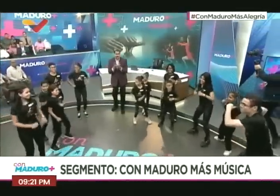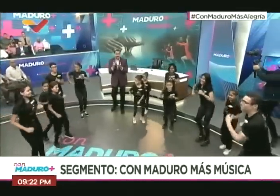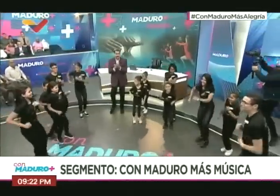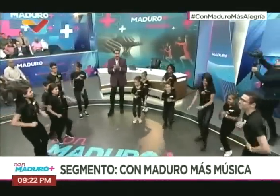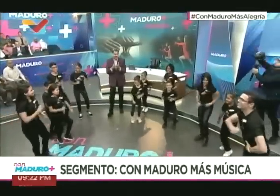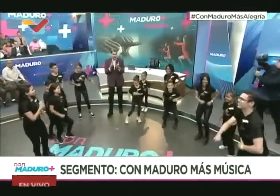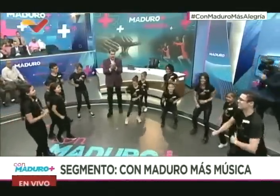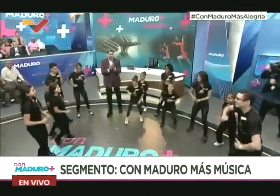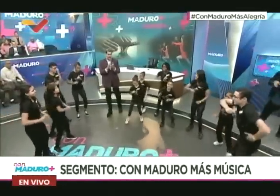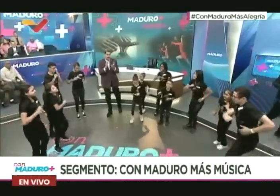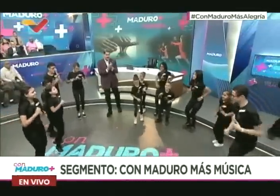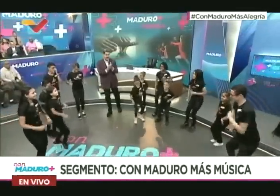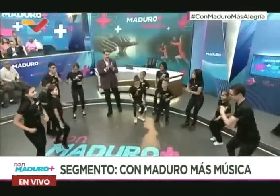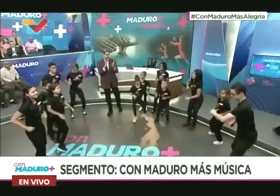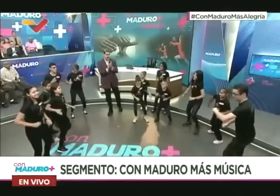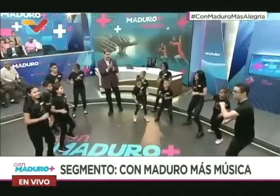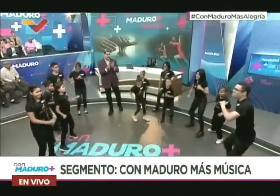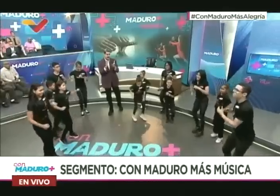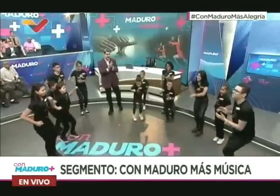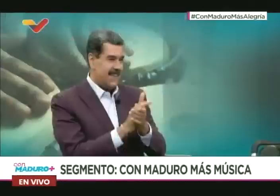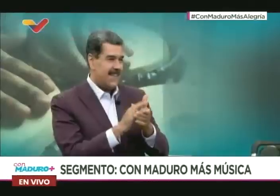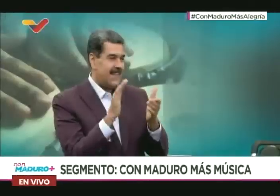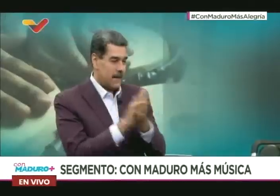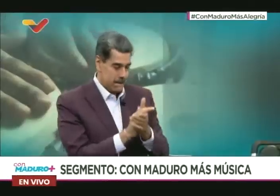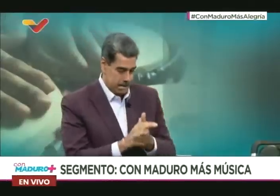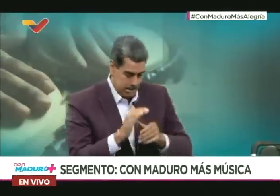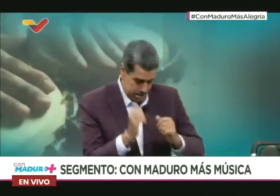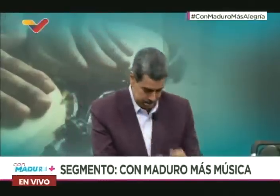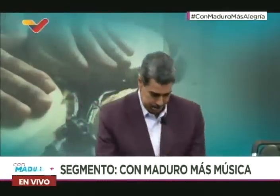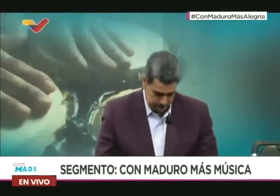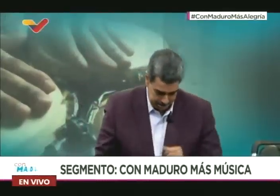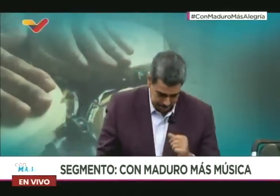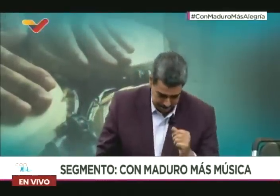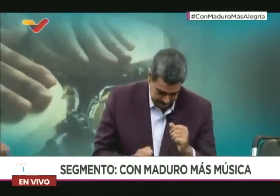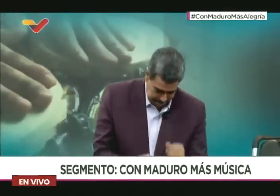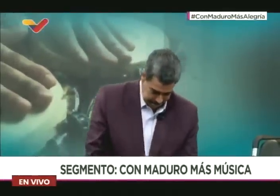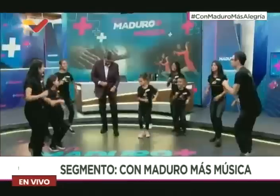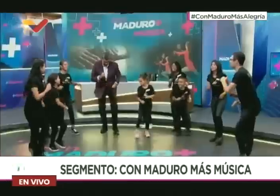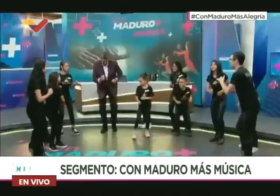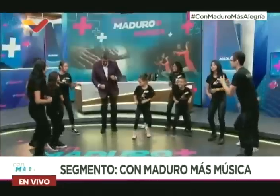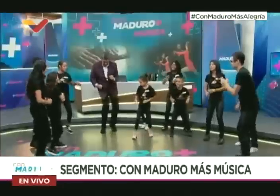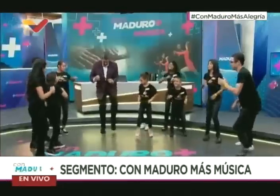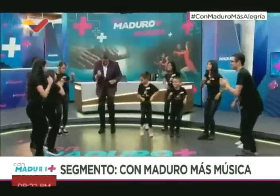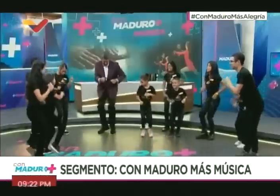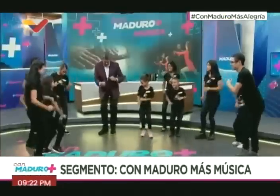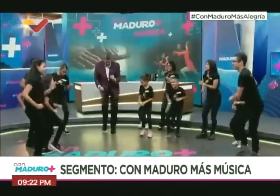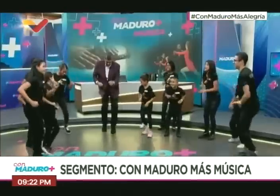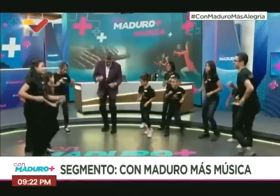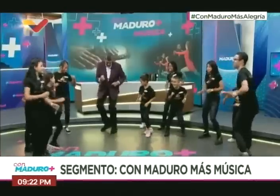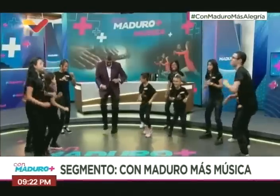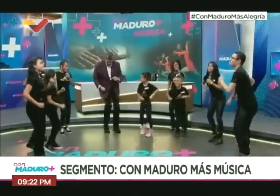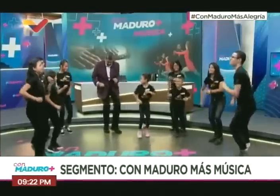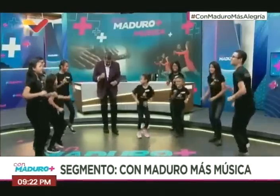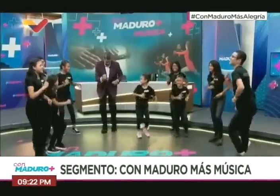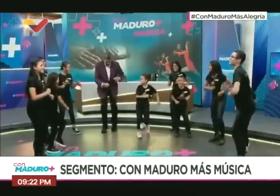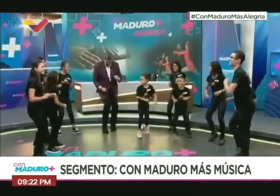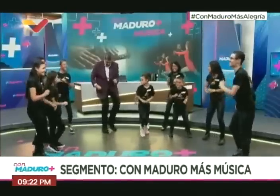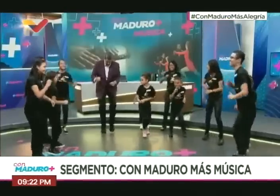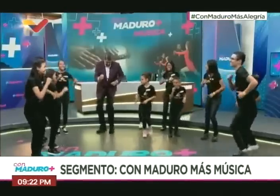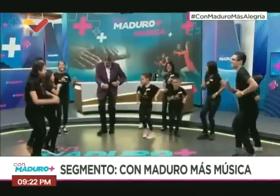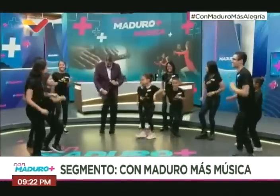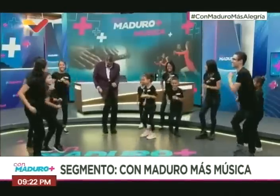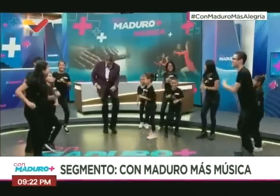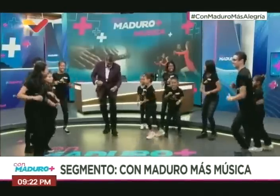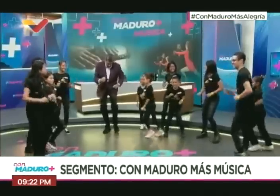traigo indestructible óyelo óyelo indestructible indestructible con